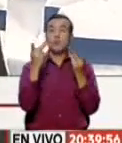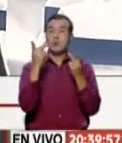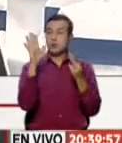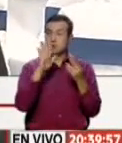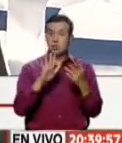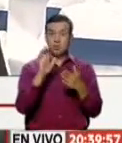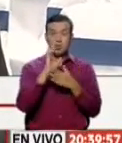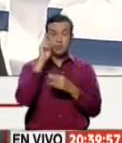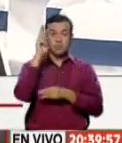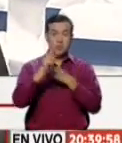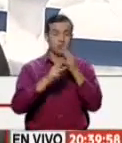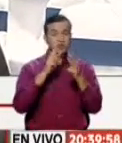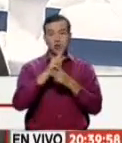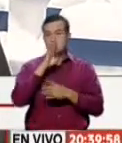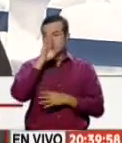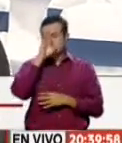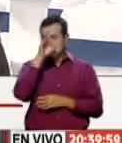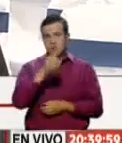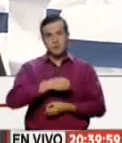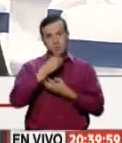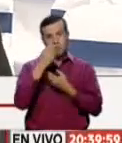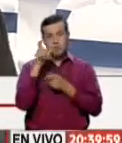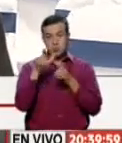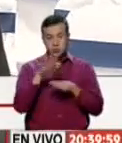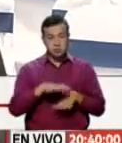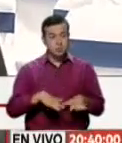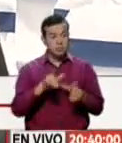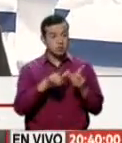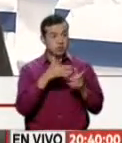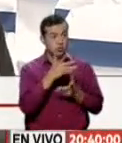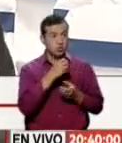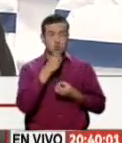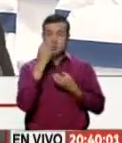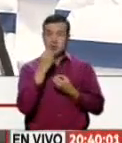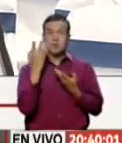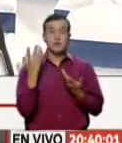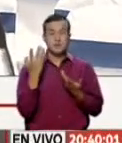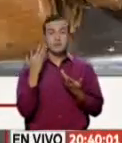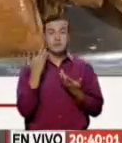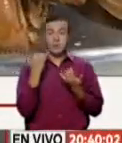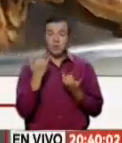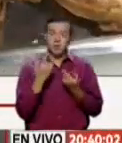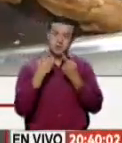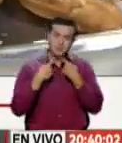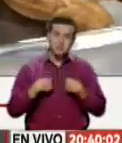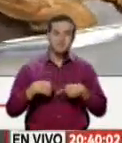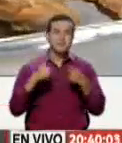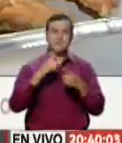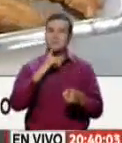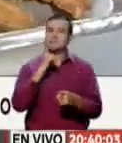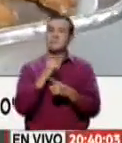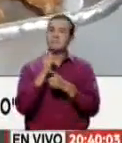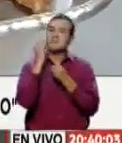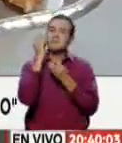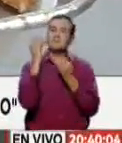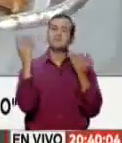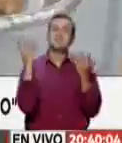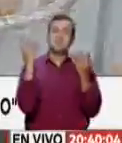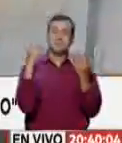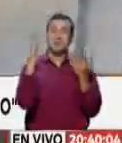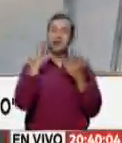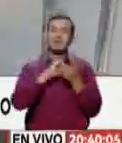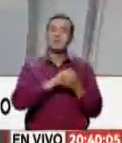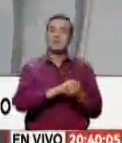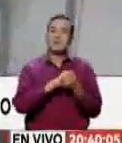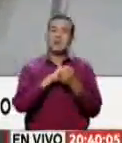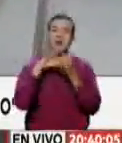en cualquier parte del mundo es contar la voz del pueblo, contar la voz de la ciudadanía. Entonces, este reality sirvió para contar justamente o acercarnos